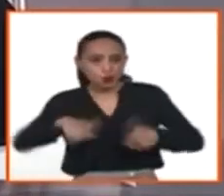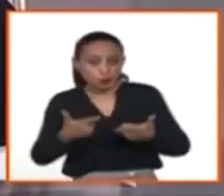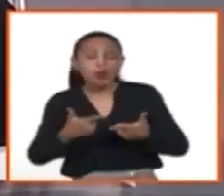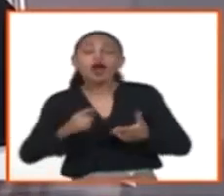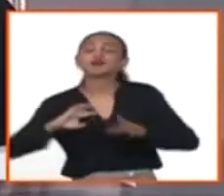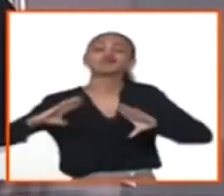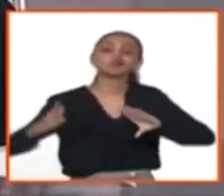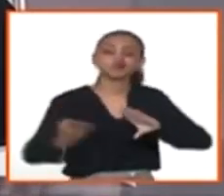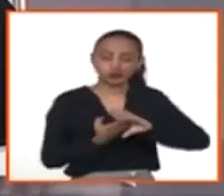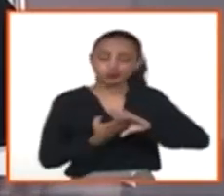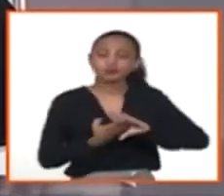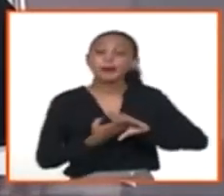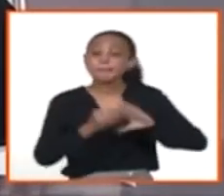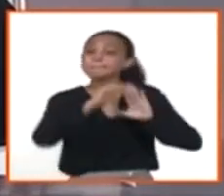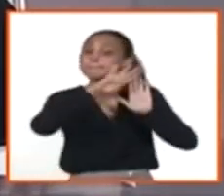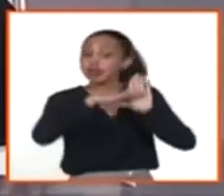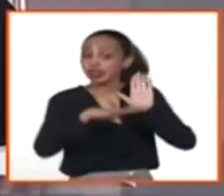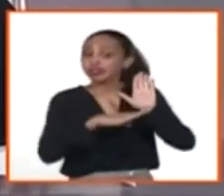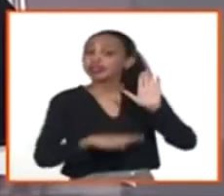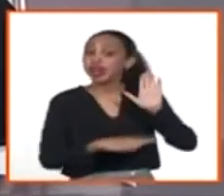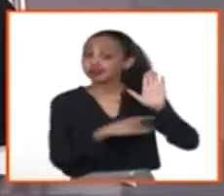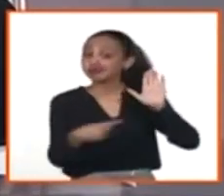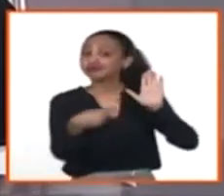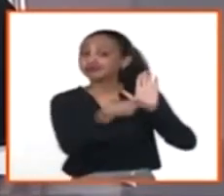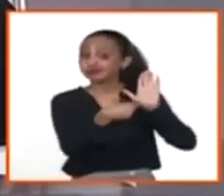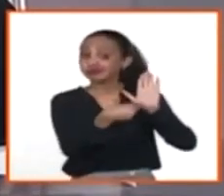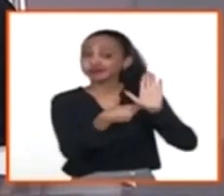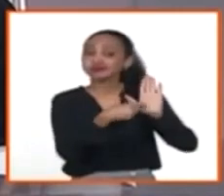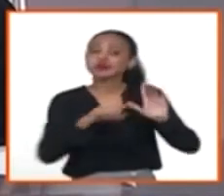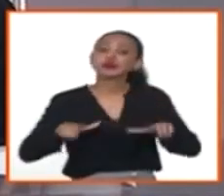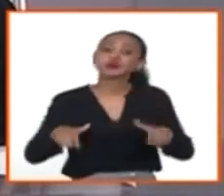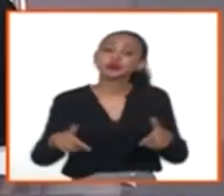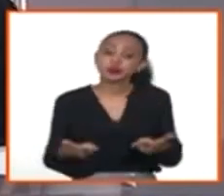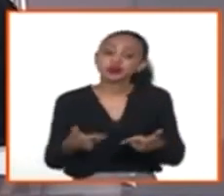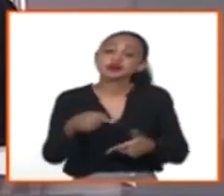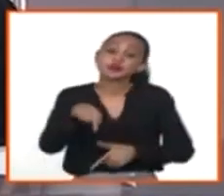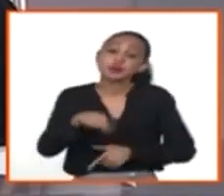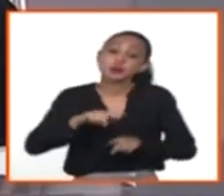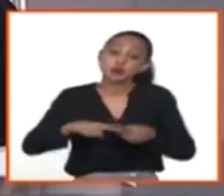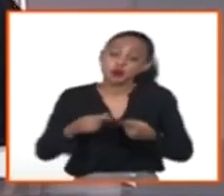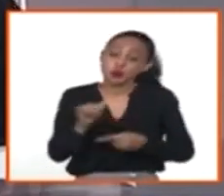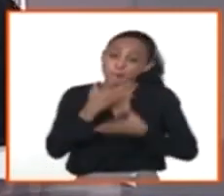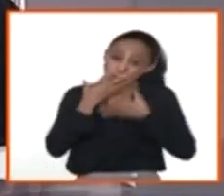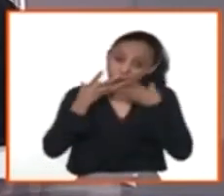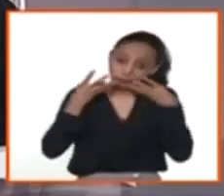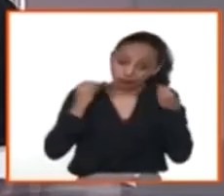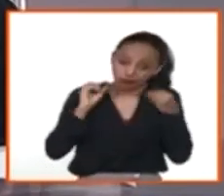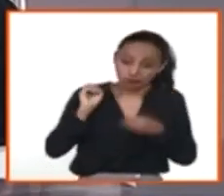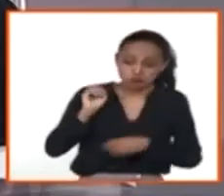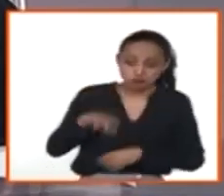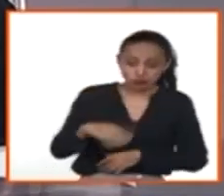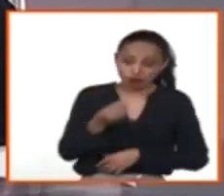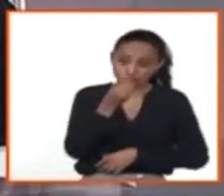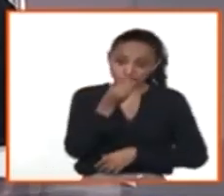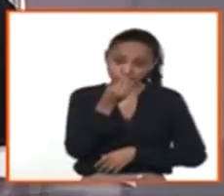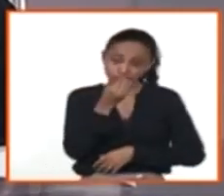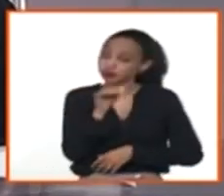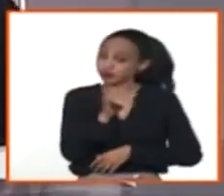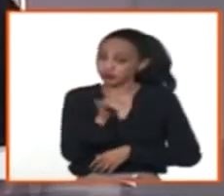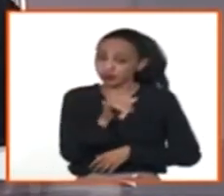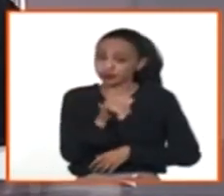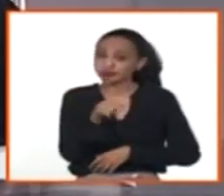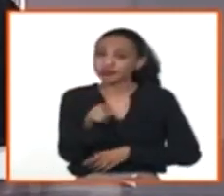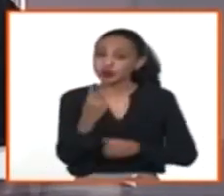aquellas medidas y estrategias previstas en la ley para este fenómeno de las pérdidas y desperdicios de alimentos. Esto es una cuestión también de mucha